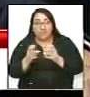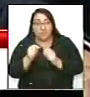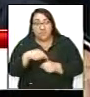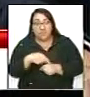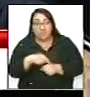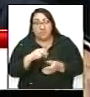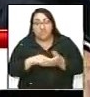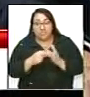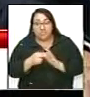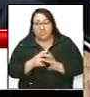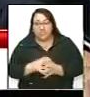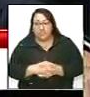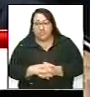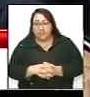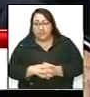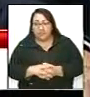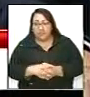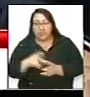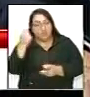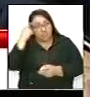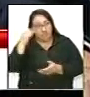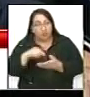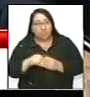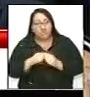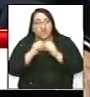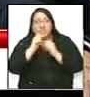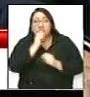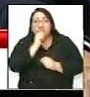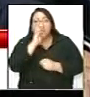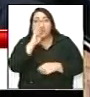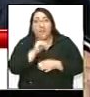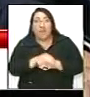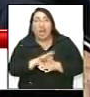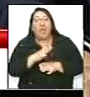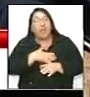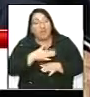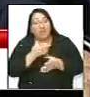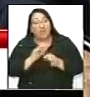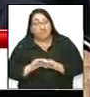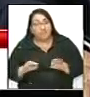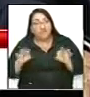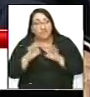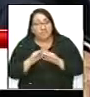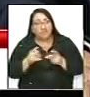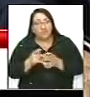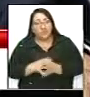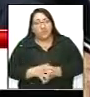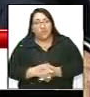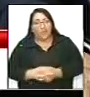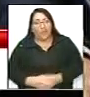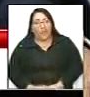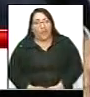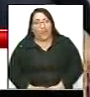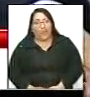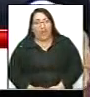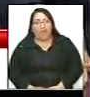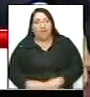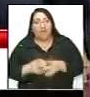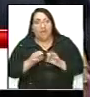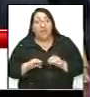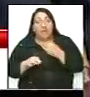tengamos presente. En relación al secreto bancario, que me parece importante también mencionar,